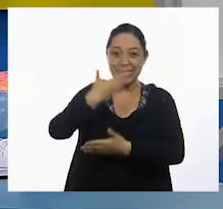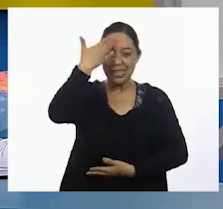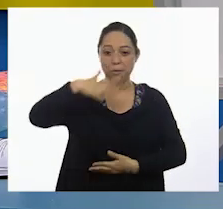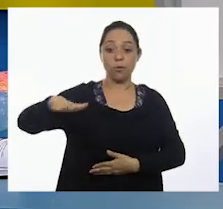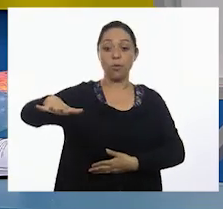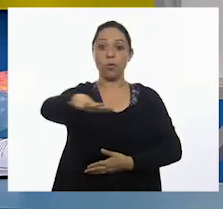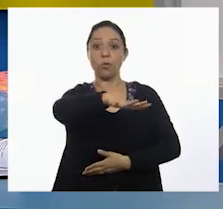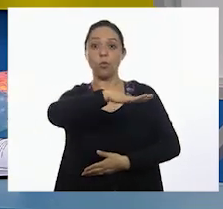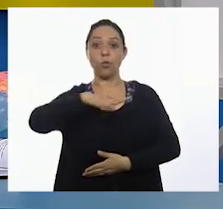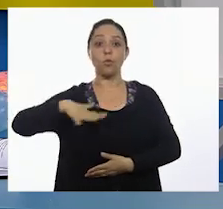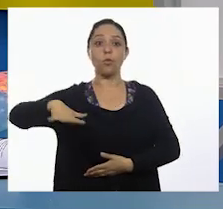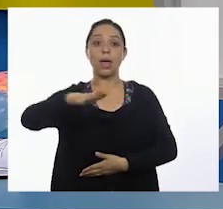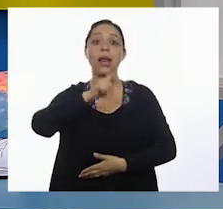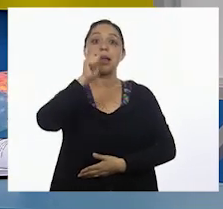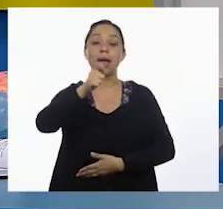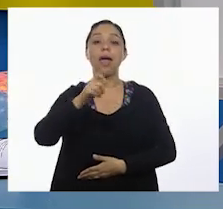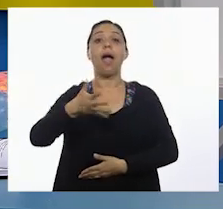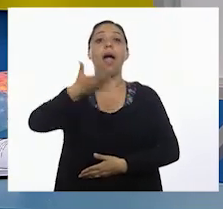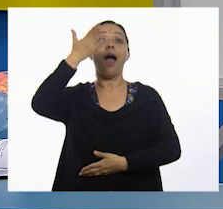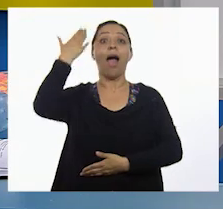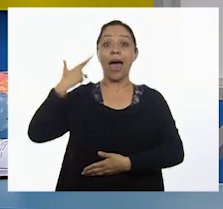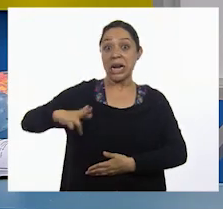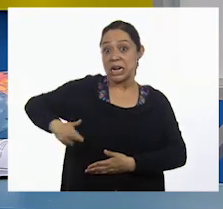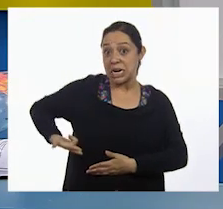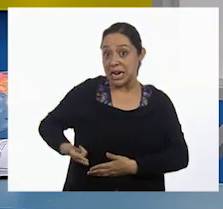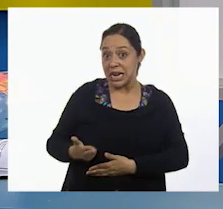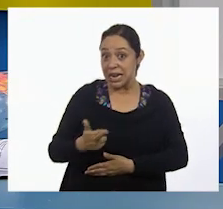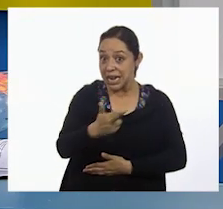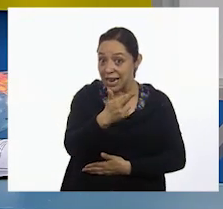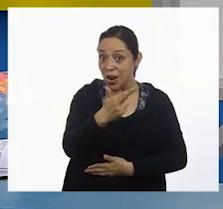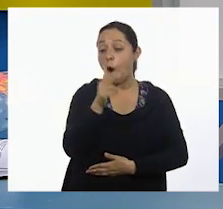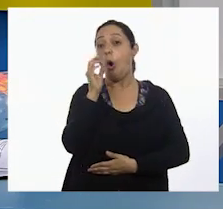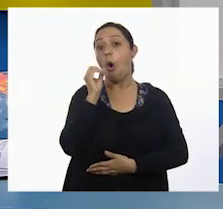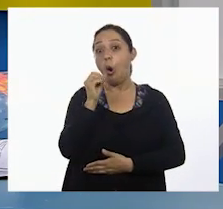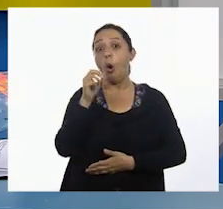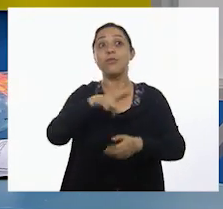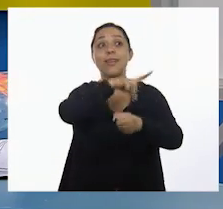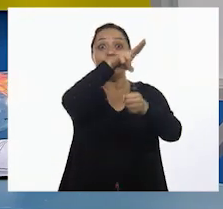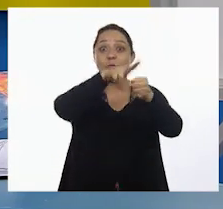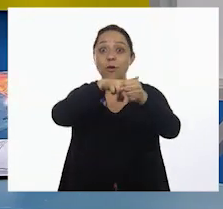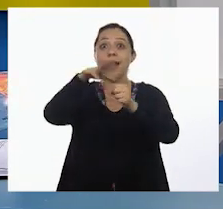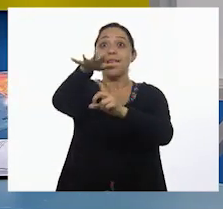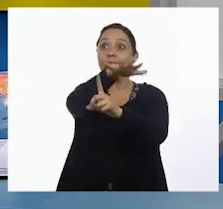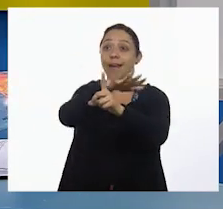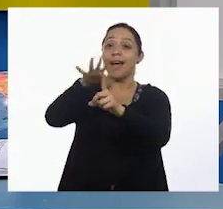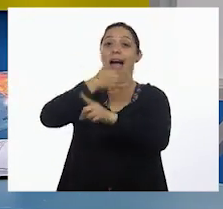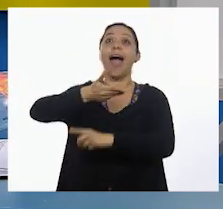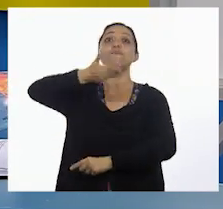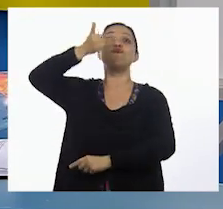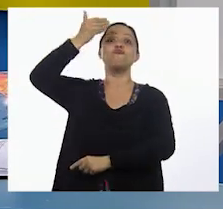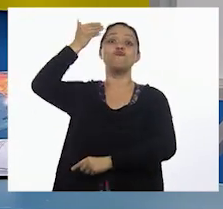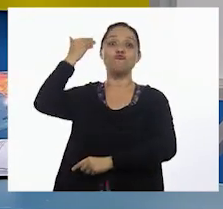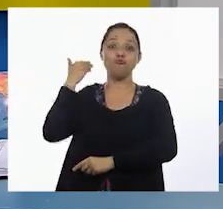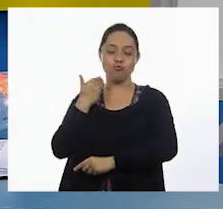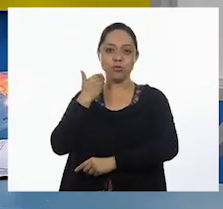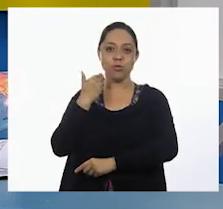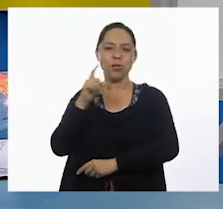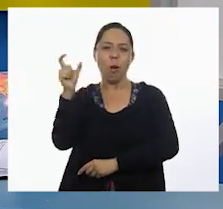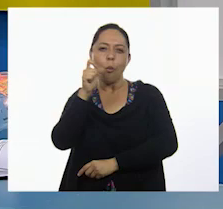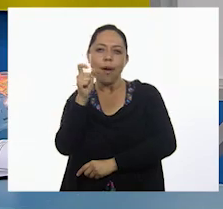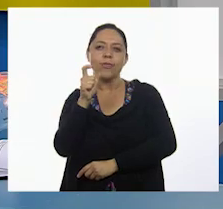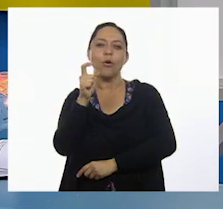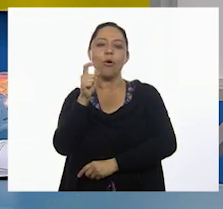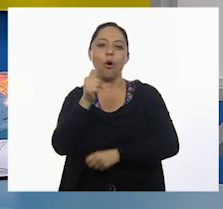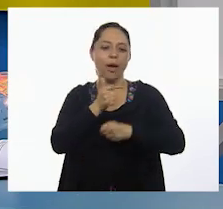zonas hubo de repente un río o había otras zonas naturales y cuando vamos estudiando precisamente